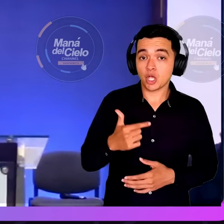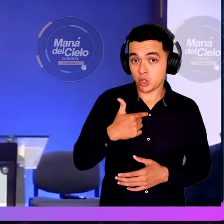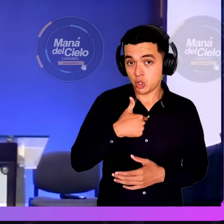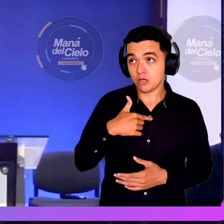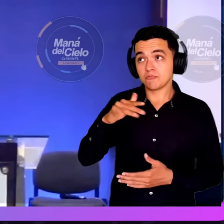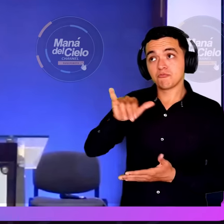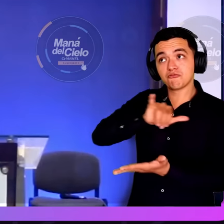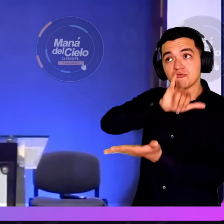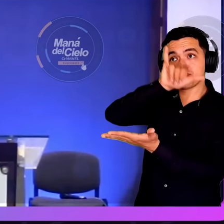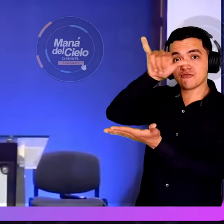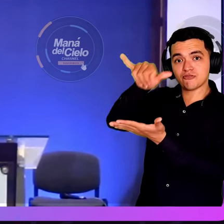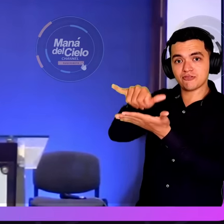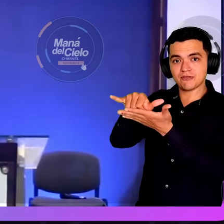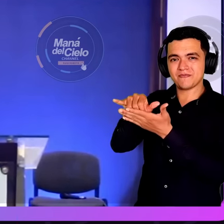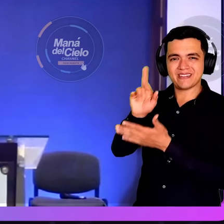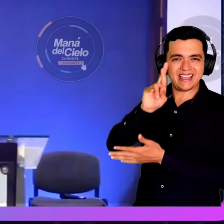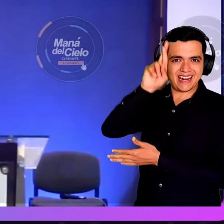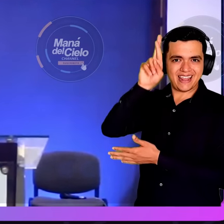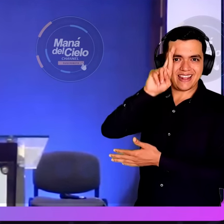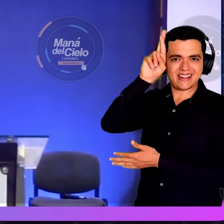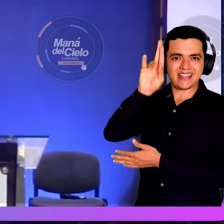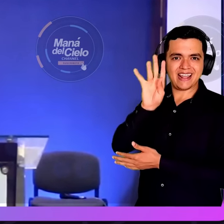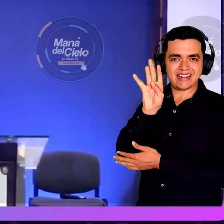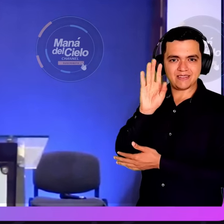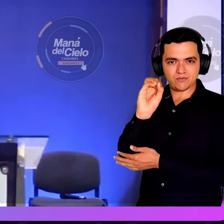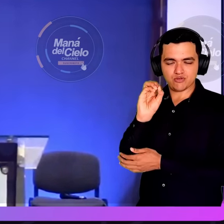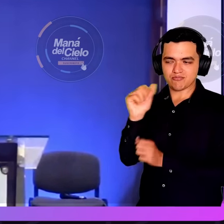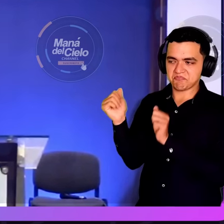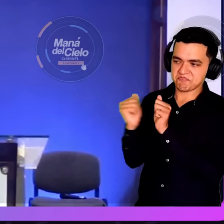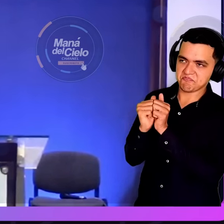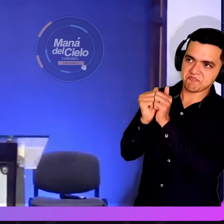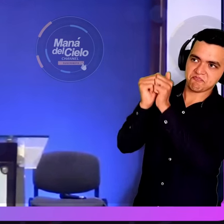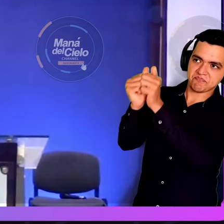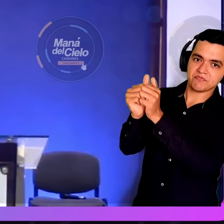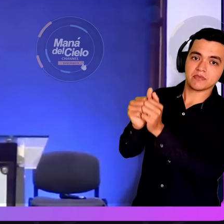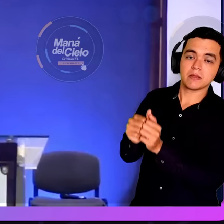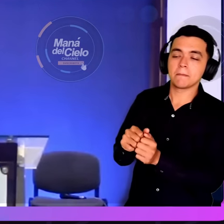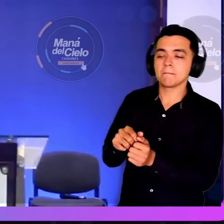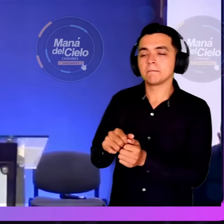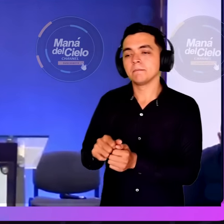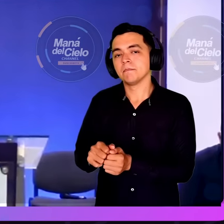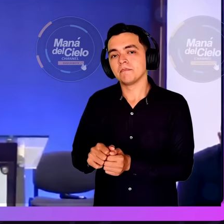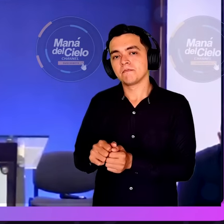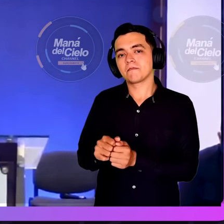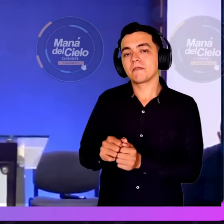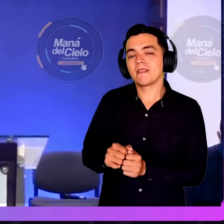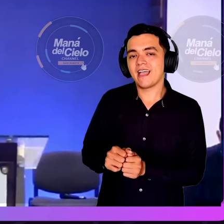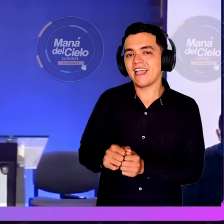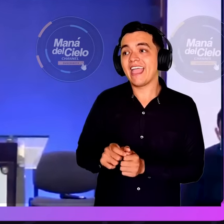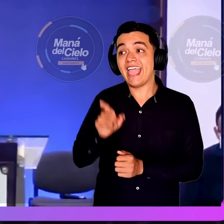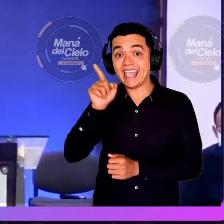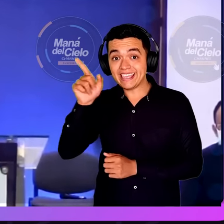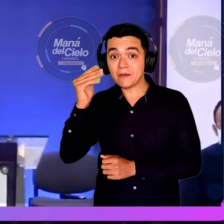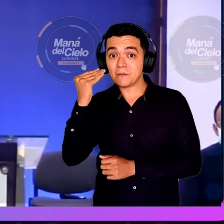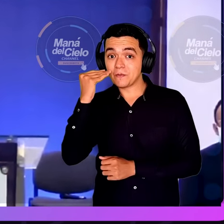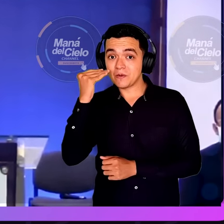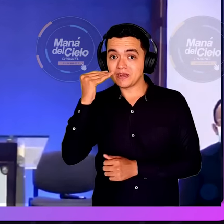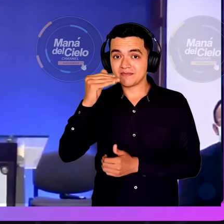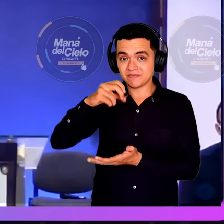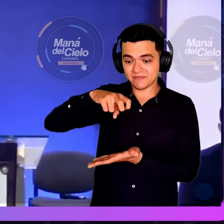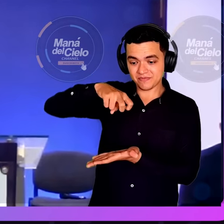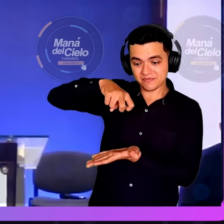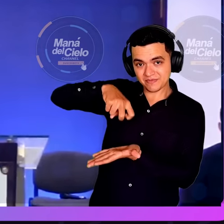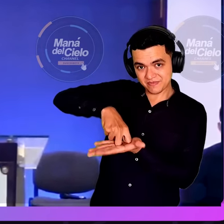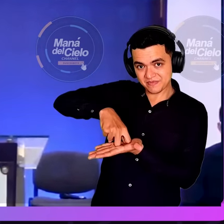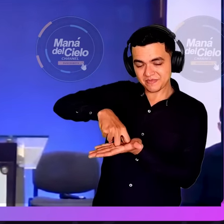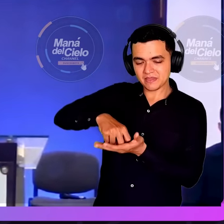trabajo. Porque uno comienza, lo que dice la Biblia, a considerar la obra de Dios para engrandecerla. Entonces dice, no, Señor, ¿para qué me necesitas? Yo conocí